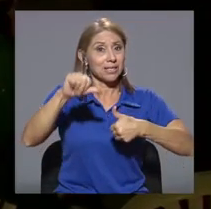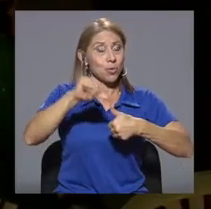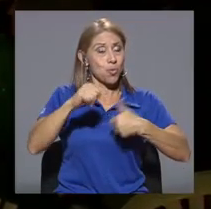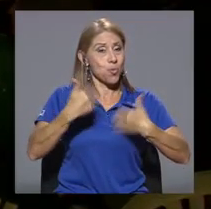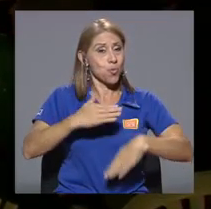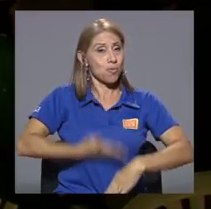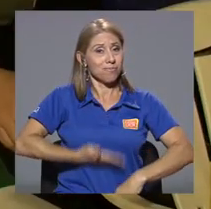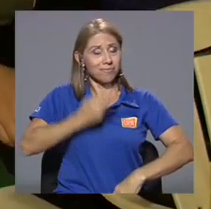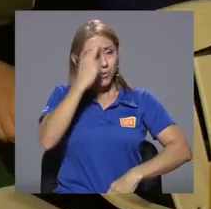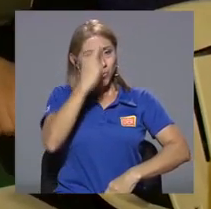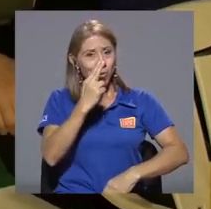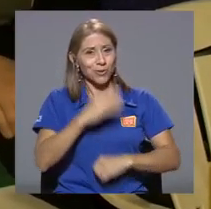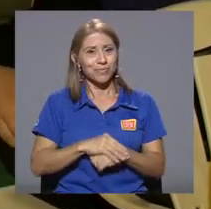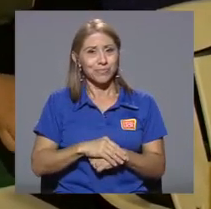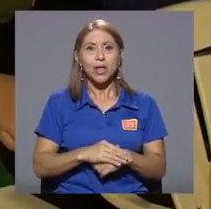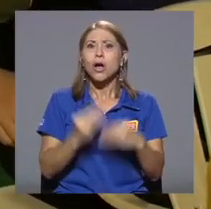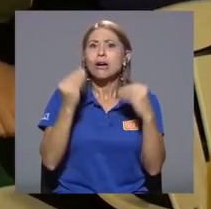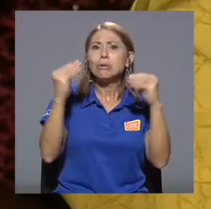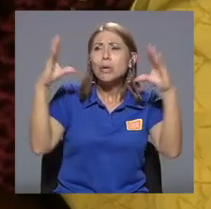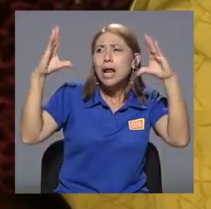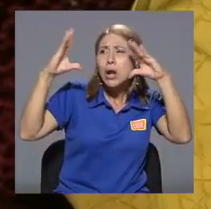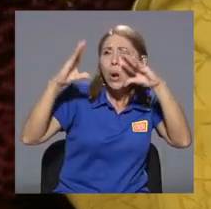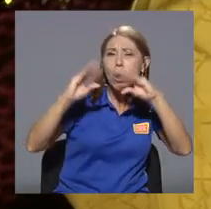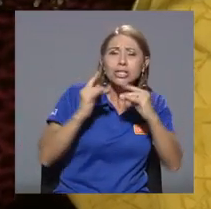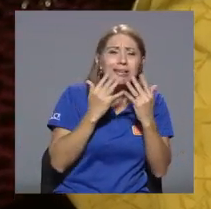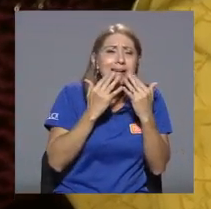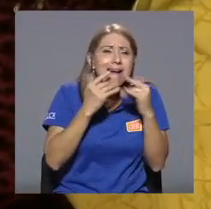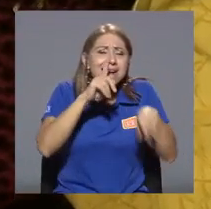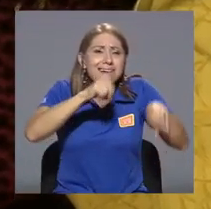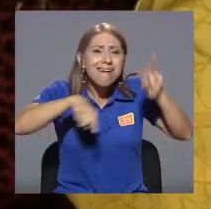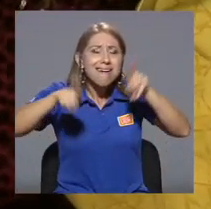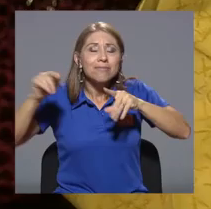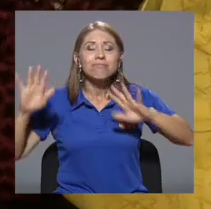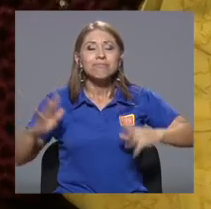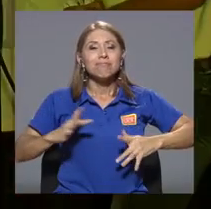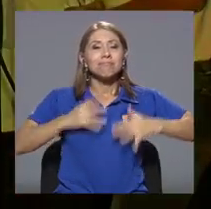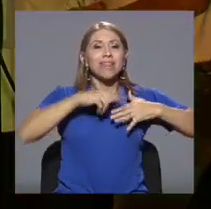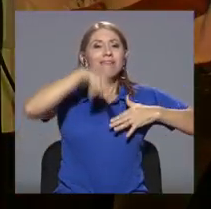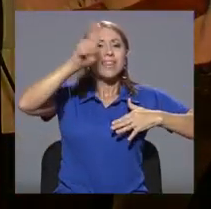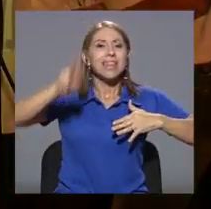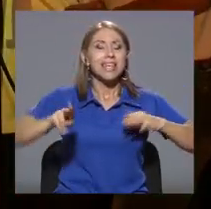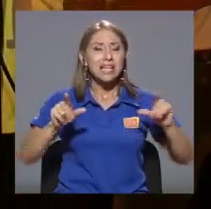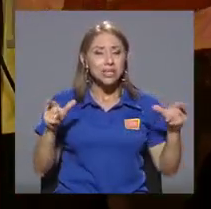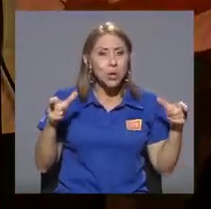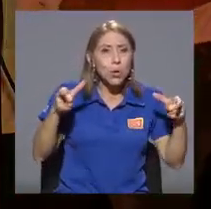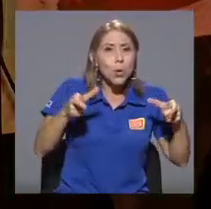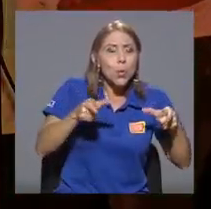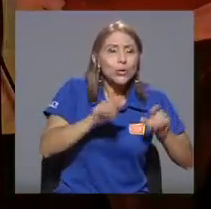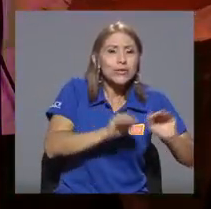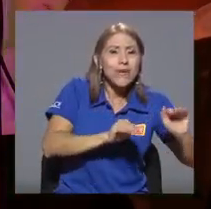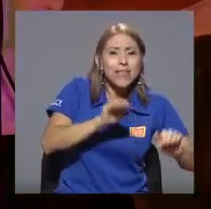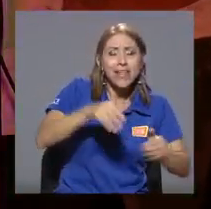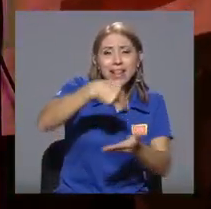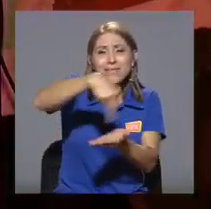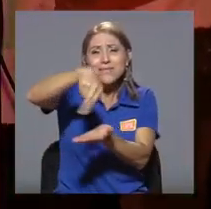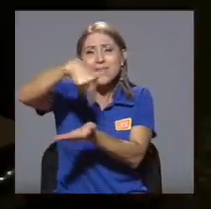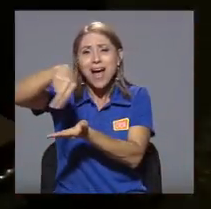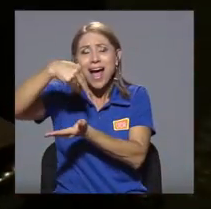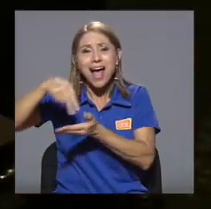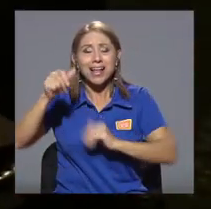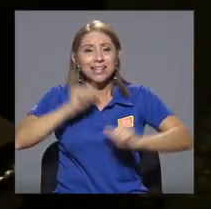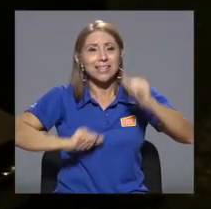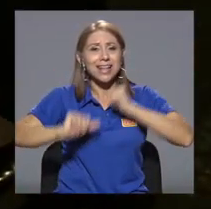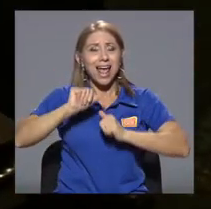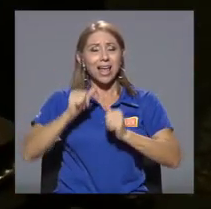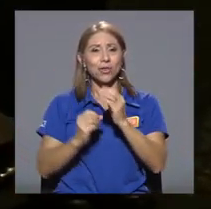honor. Fue una noche llena de colores y aires navideños, coros infantiles, bailes, el Teatro Girasol de la UCR